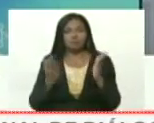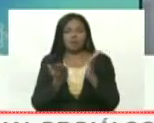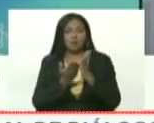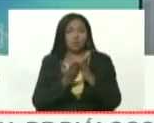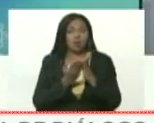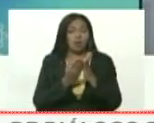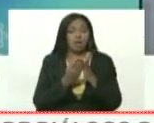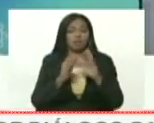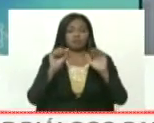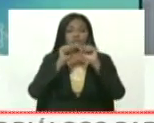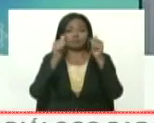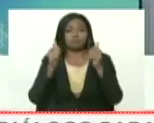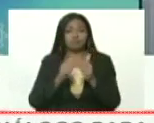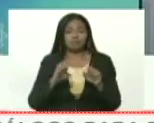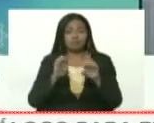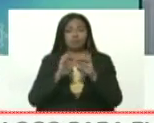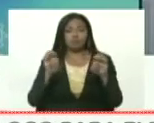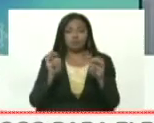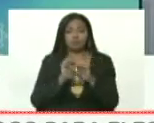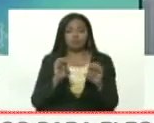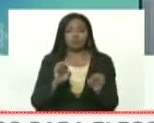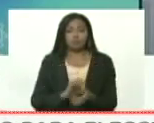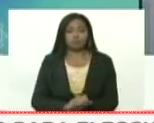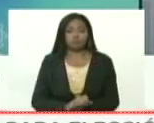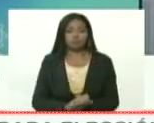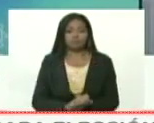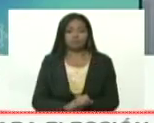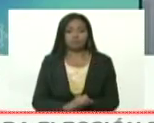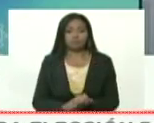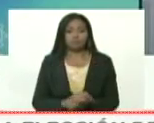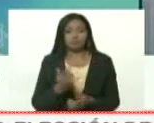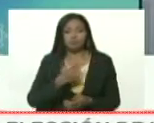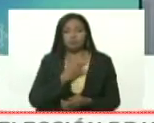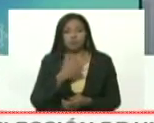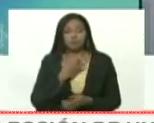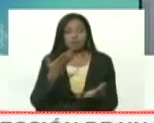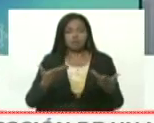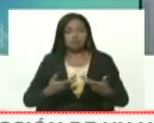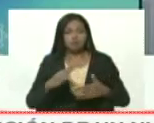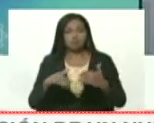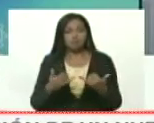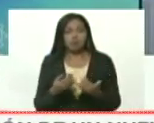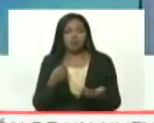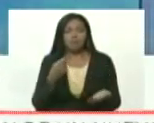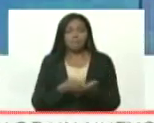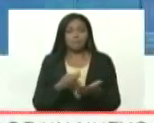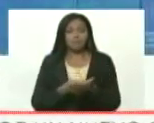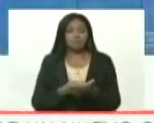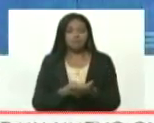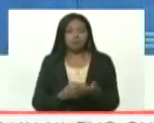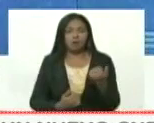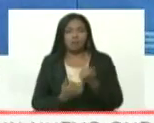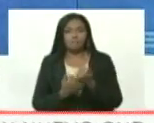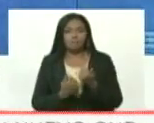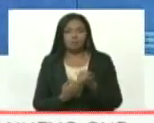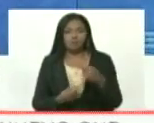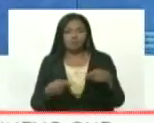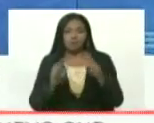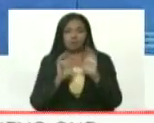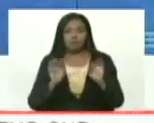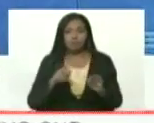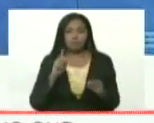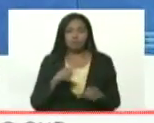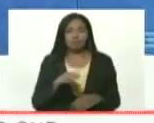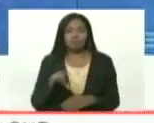el sistema educativo. Y las universidades que reciben la inversión, el apoyo, el sustento